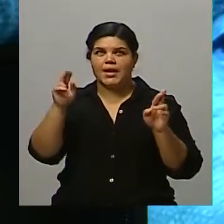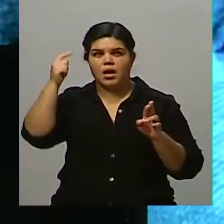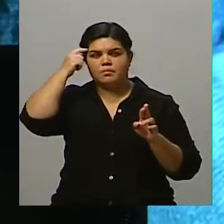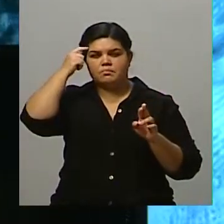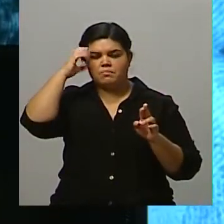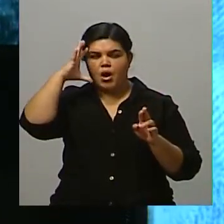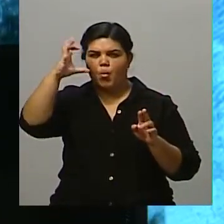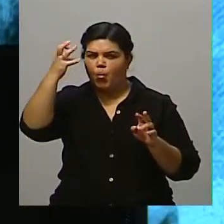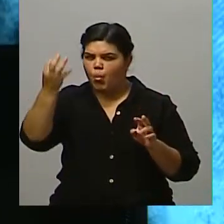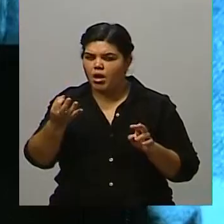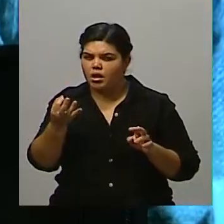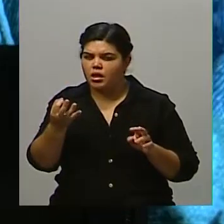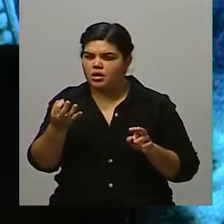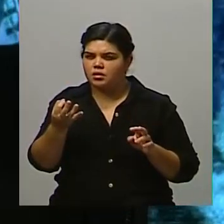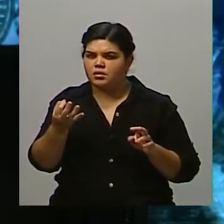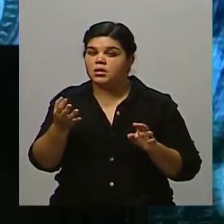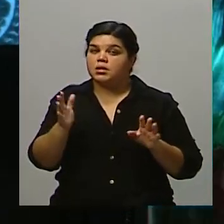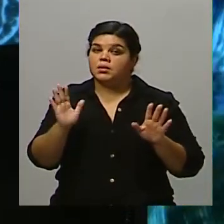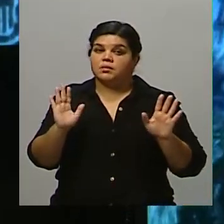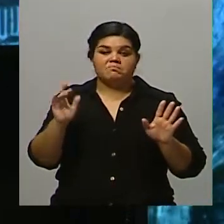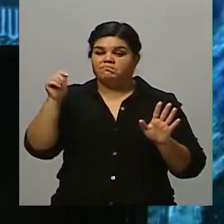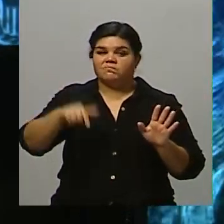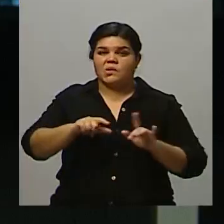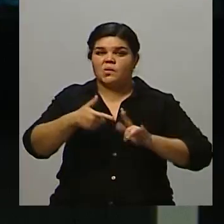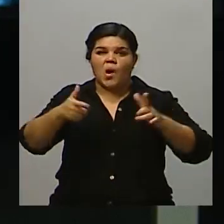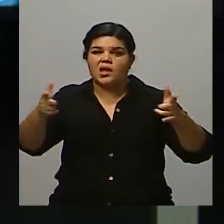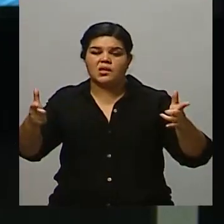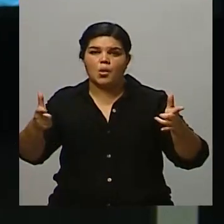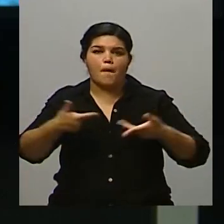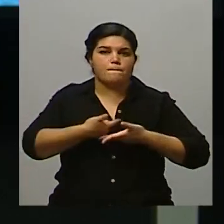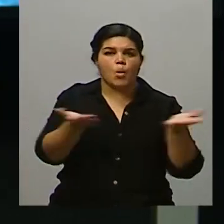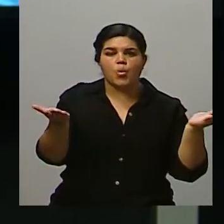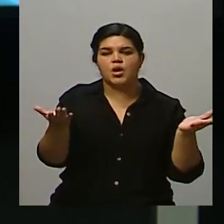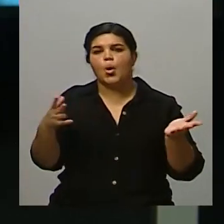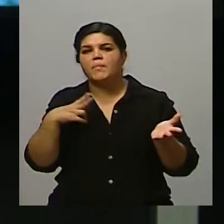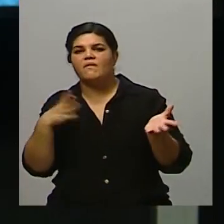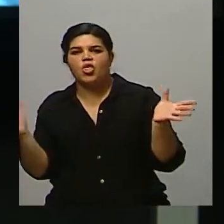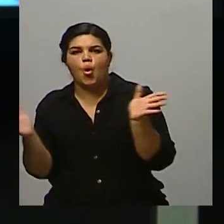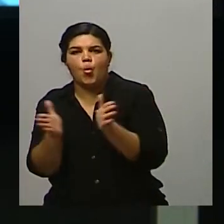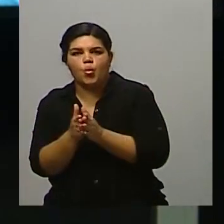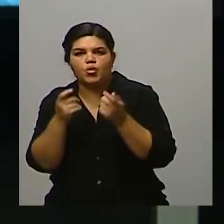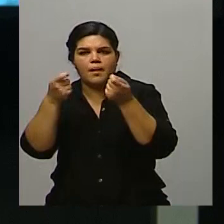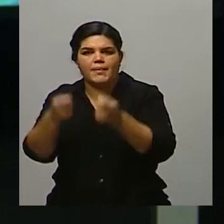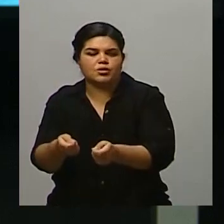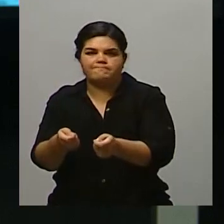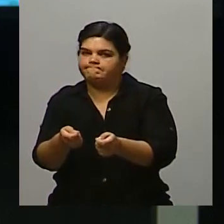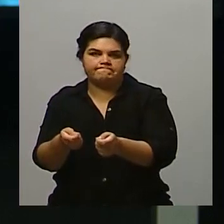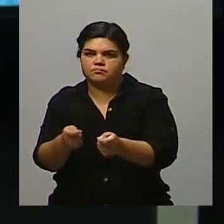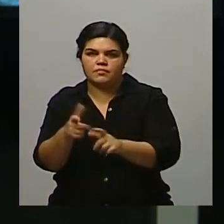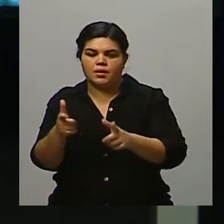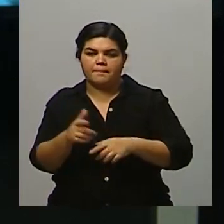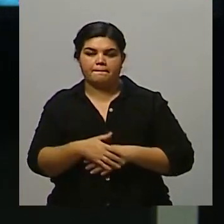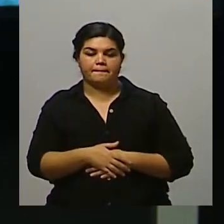o será muy poco. Porque ¿Y qué es necesario para que se lleve adelante un proyecto así? No, tiene que haber primero una parte